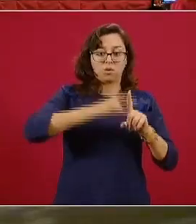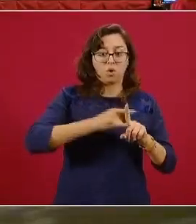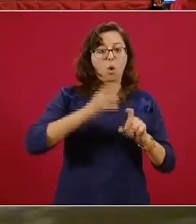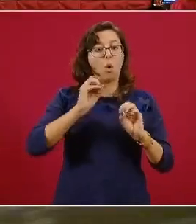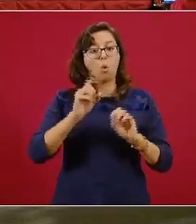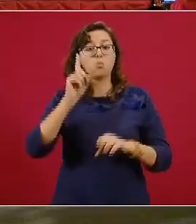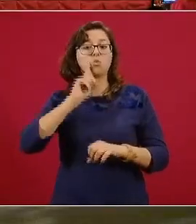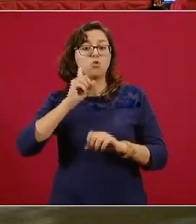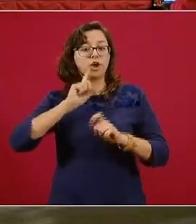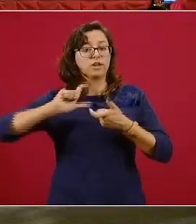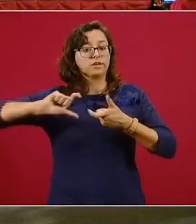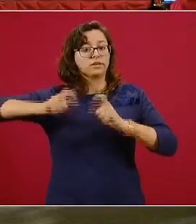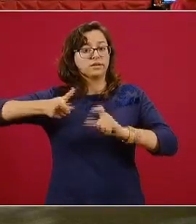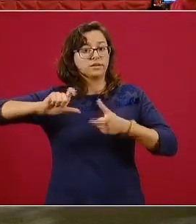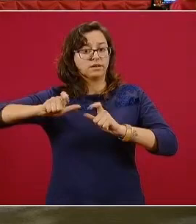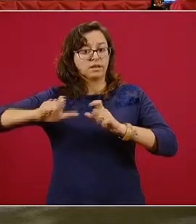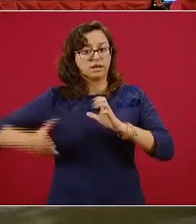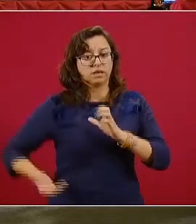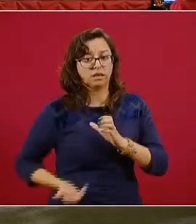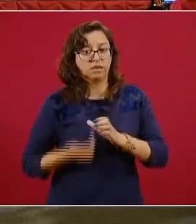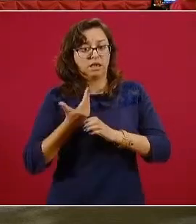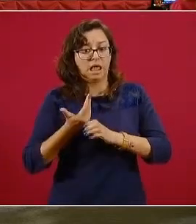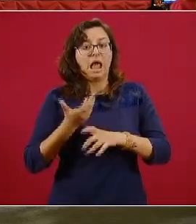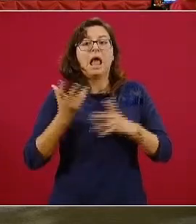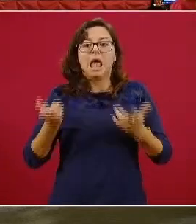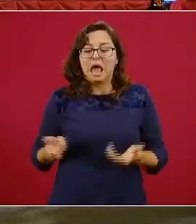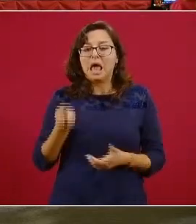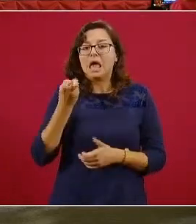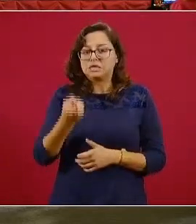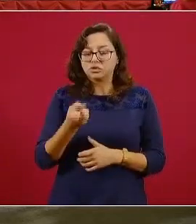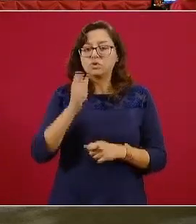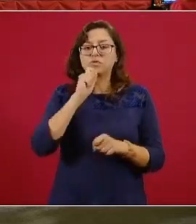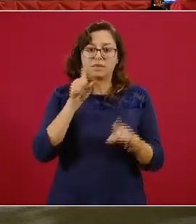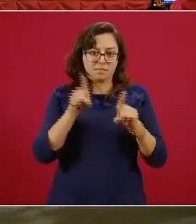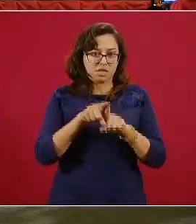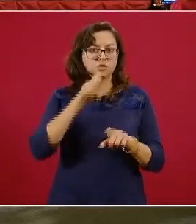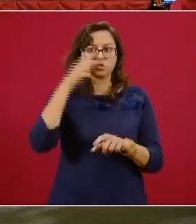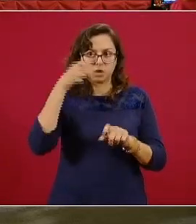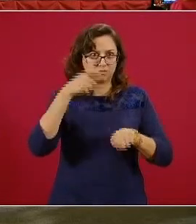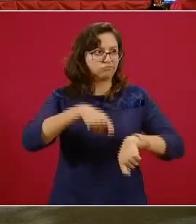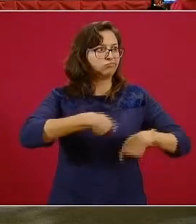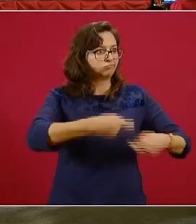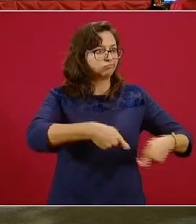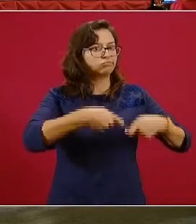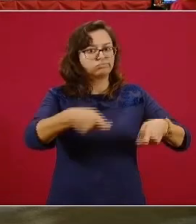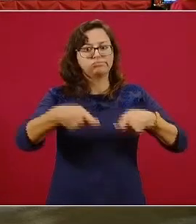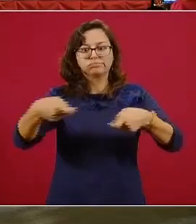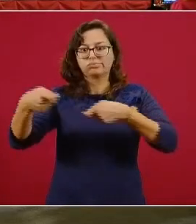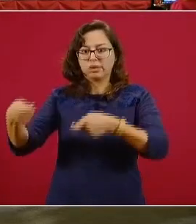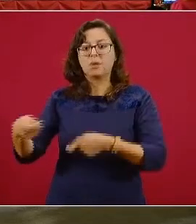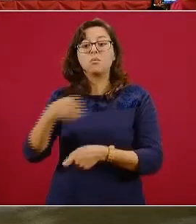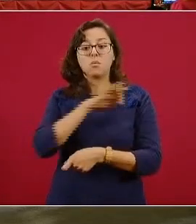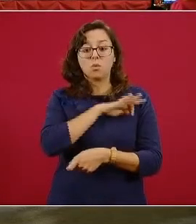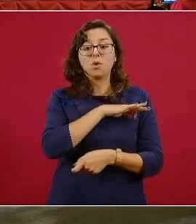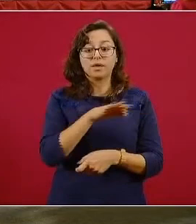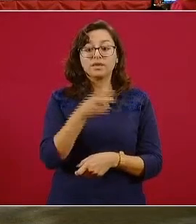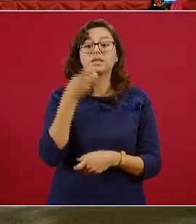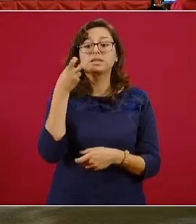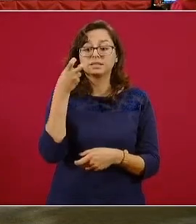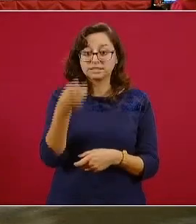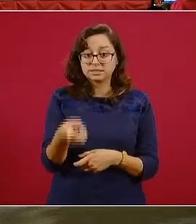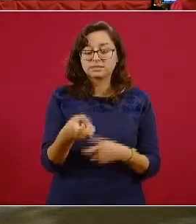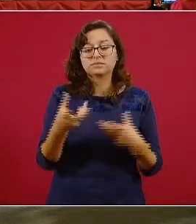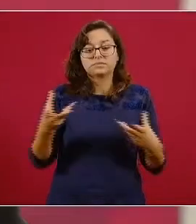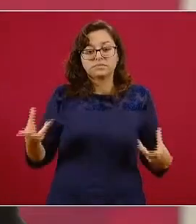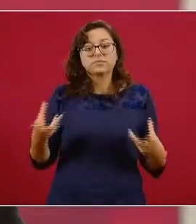estén disponibles, ojalá próximamente también en las escuelas, la anticoncepción de emergencia, y hacemos esta colaboración